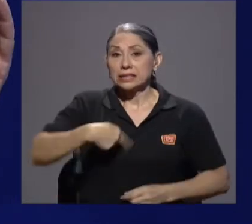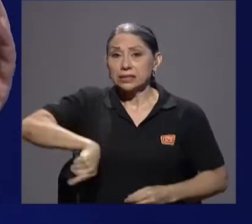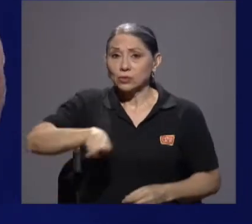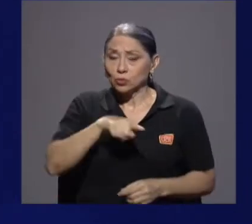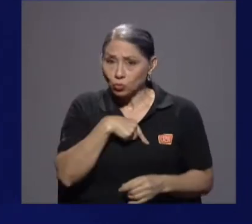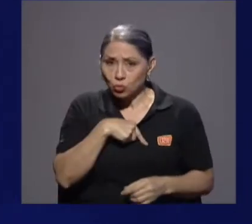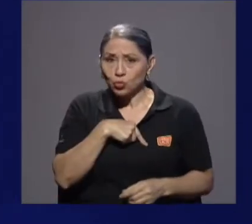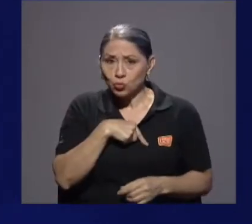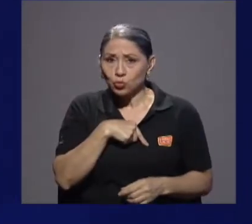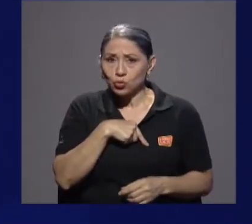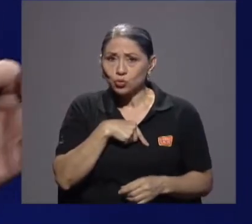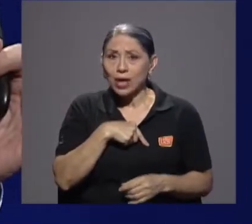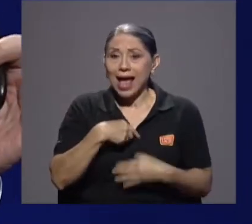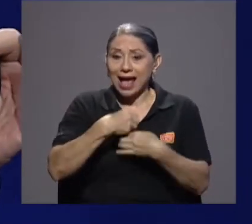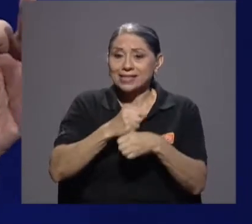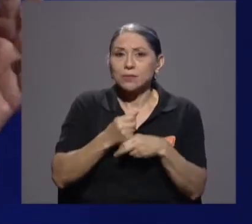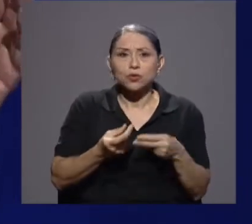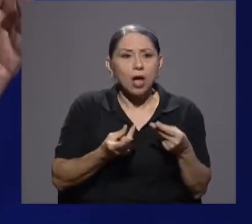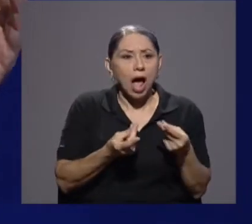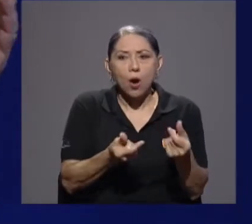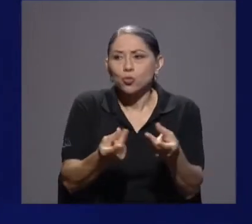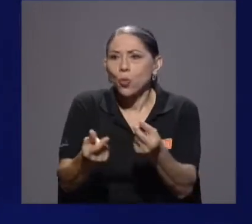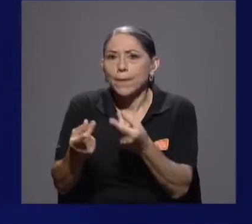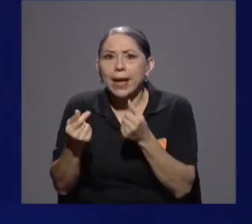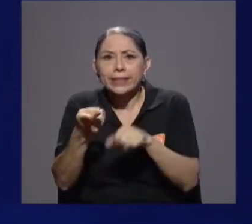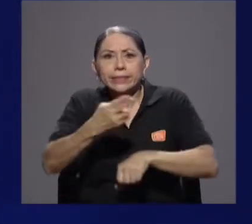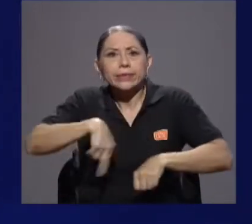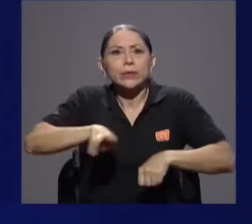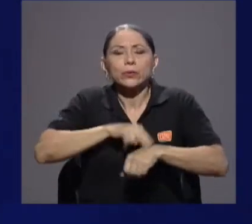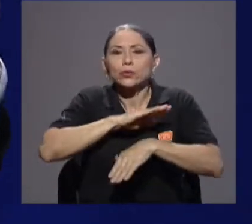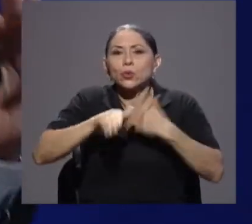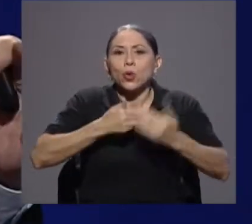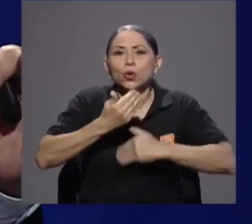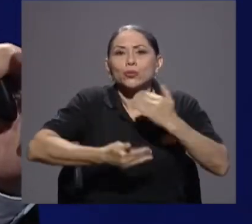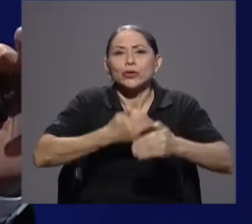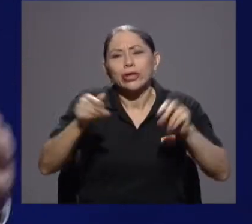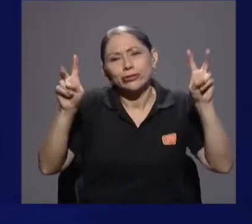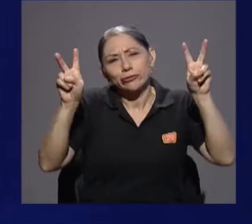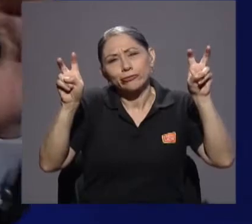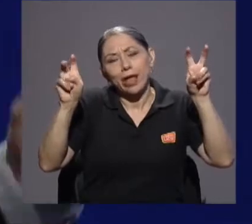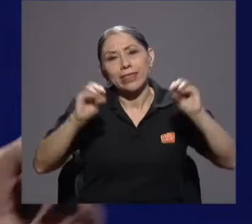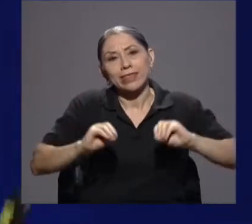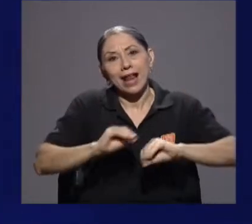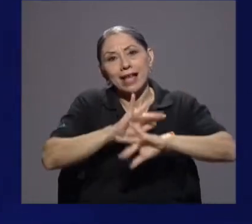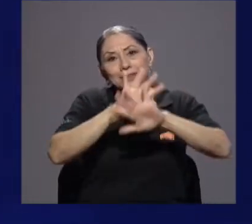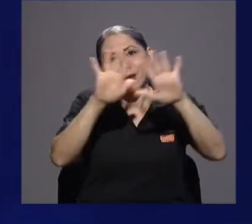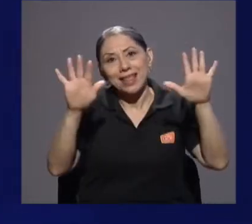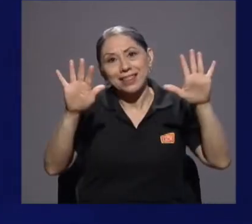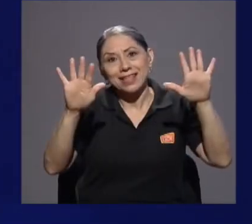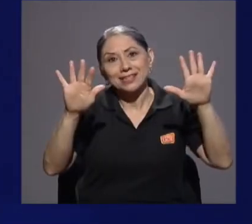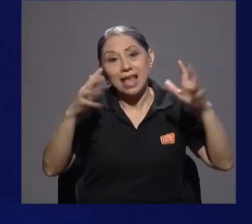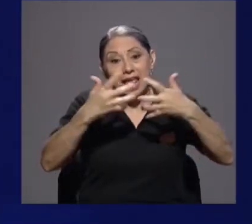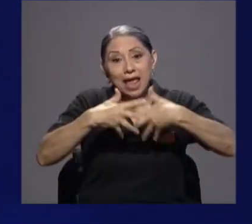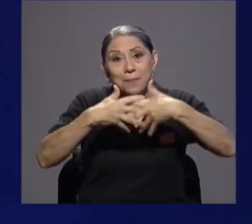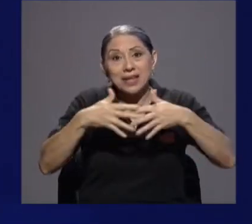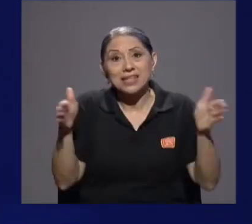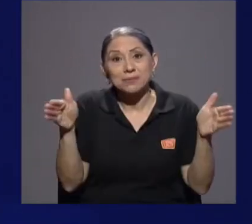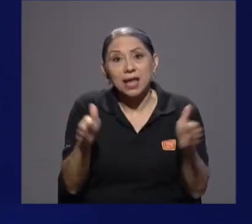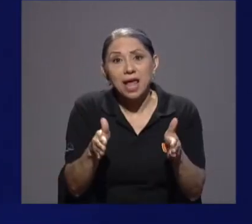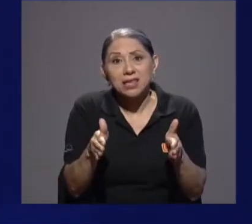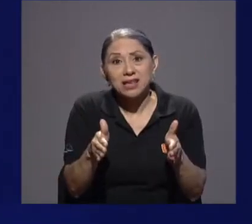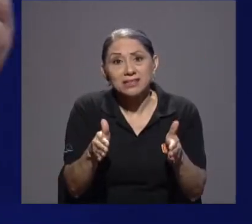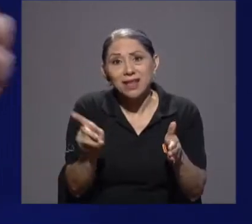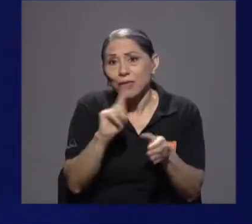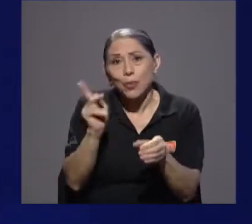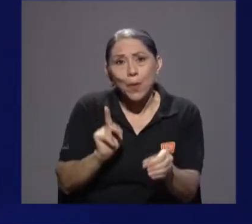nosotros automatizamos todos los procesos y los hacemos, entre comillas, muy transparentes, las pequeñas empresas quedan por fuera.